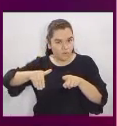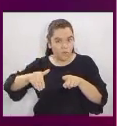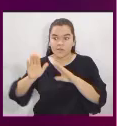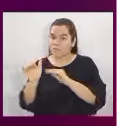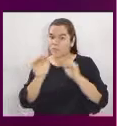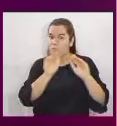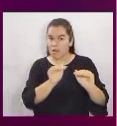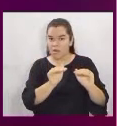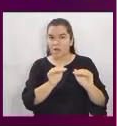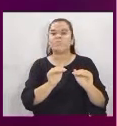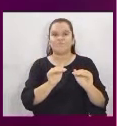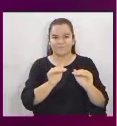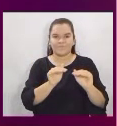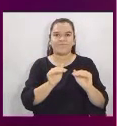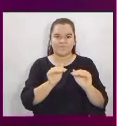mismas